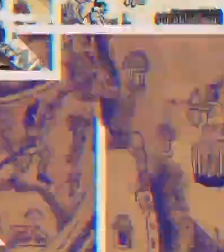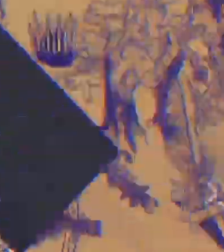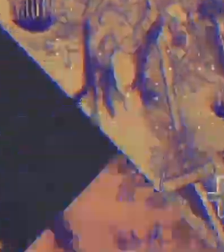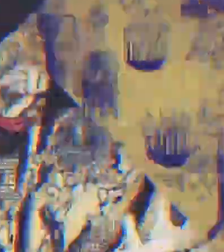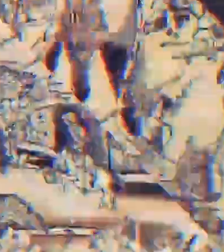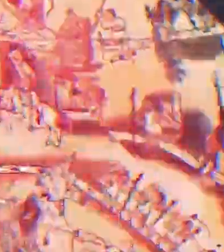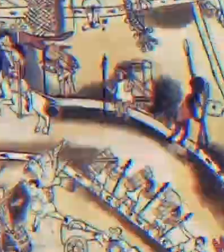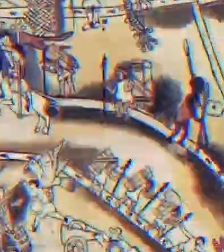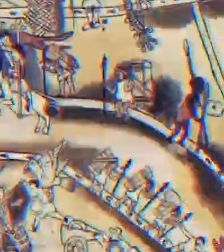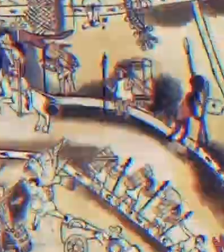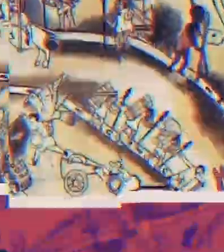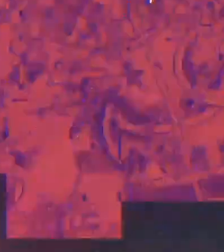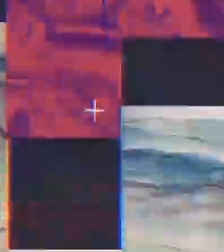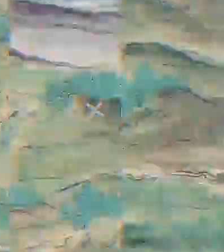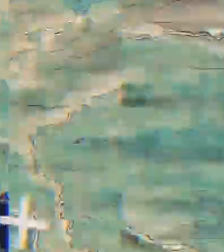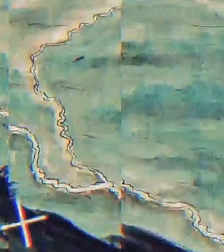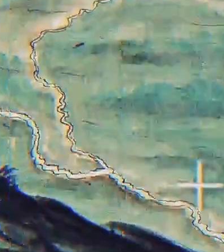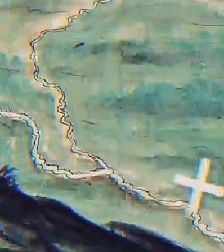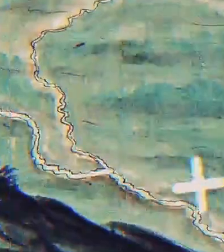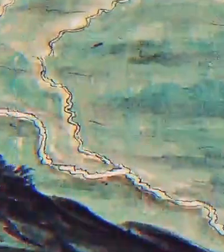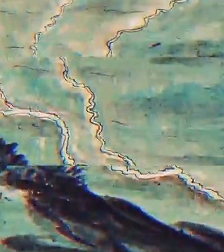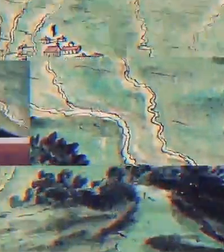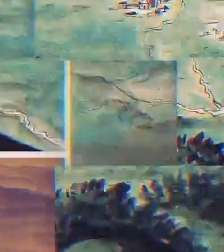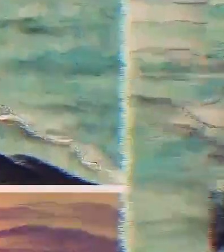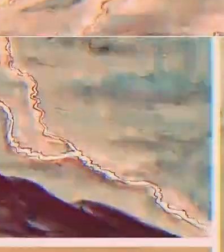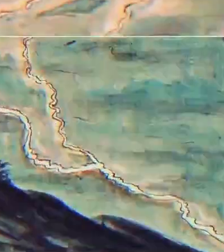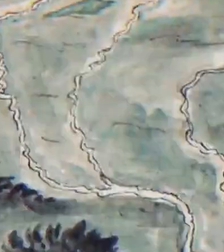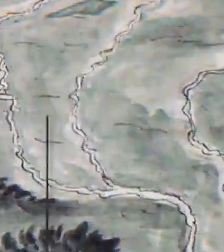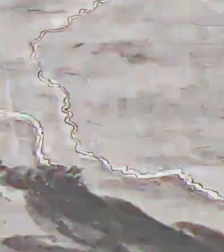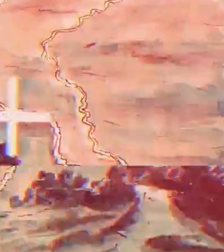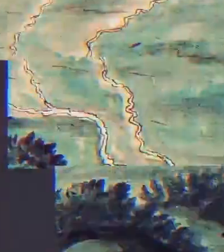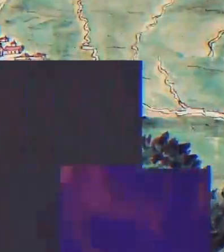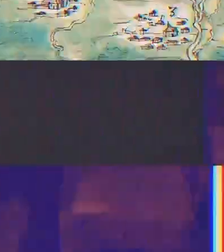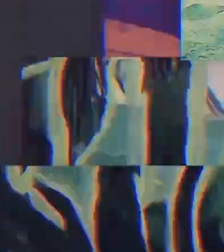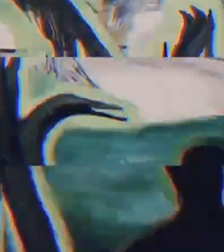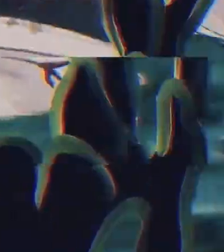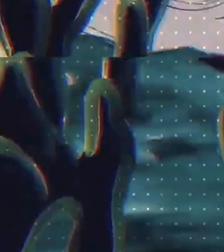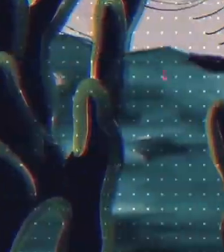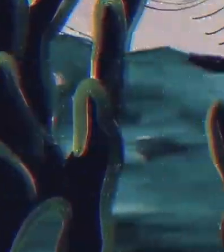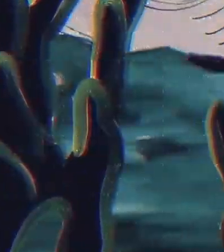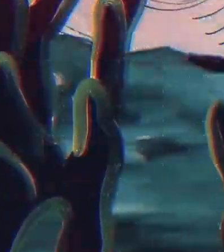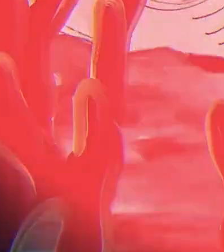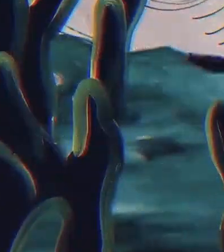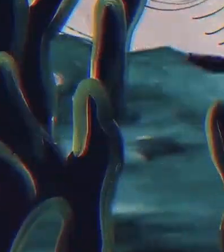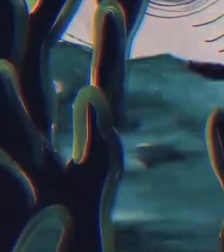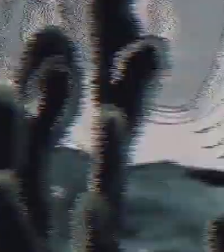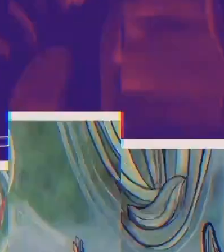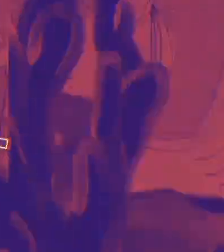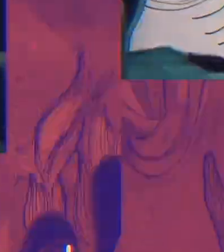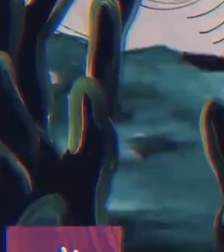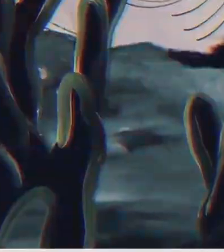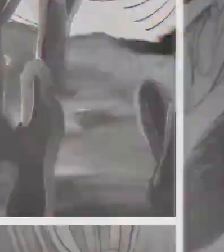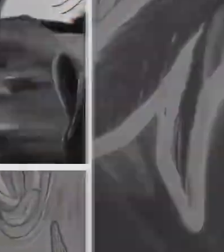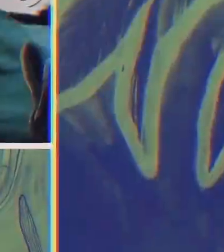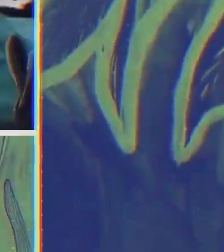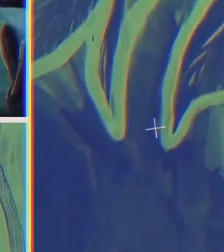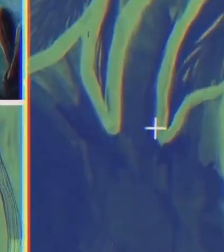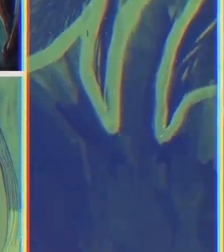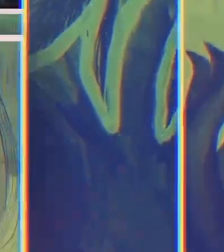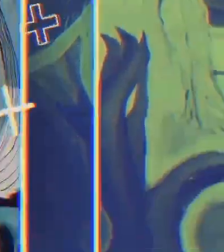Rebelde fiestera dueña de una impresionante riqueza cultural y hogar de algunos de los bosques más biodiversos del mundo